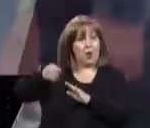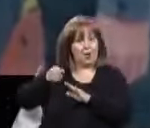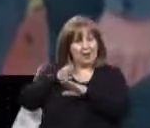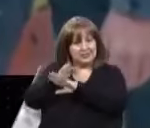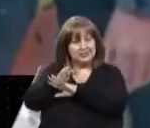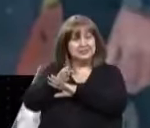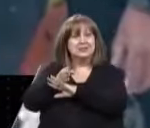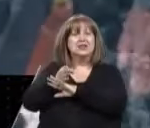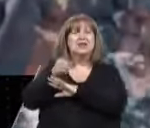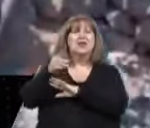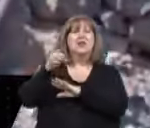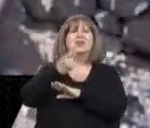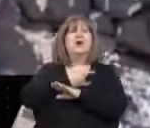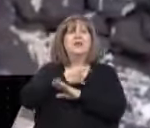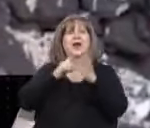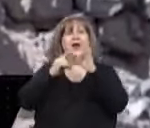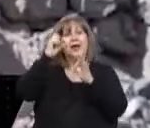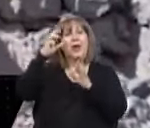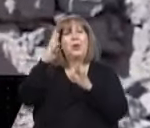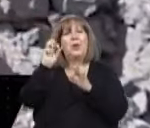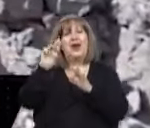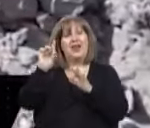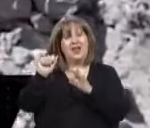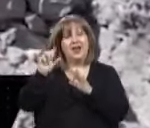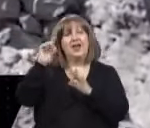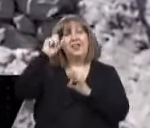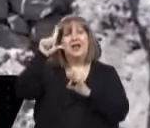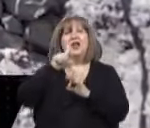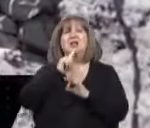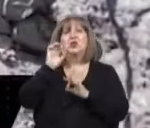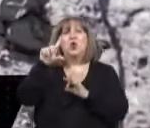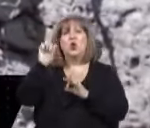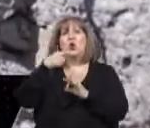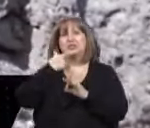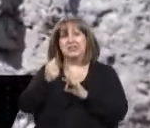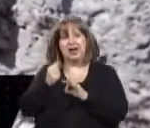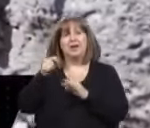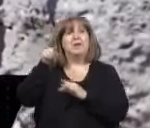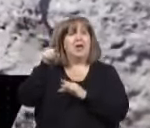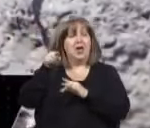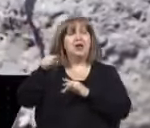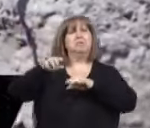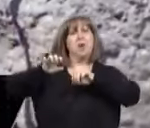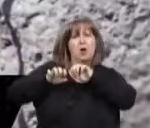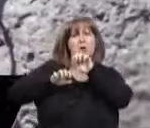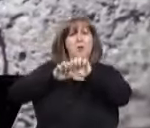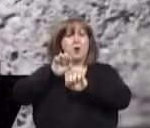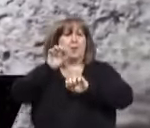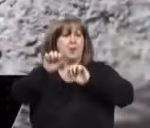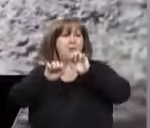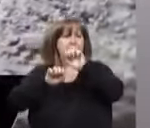más precisamente en la quebrada del Tolosa. Allí, cuando estaba llevando adelante esta actividad, el